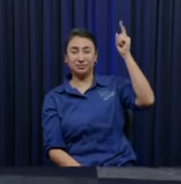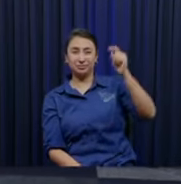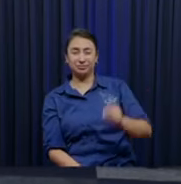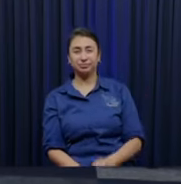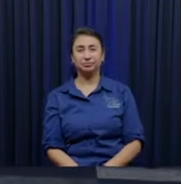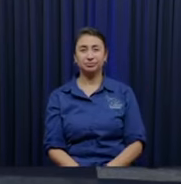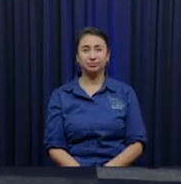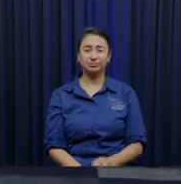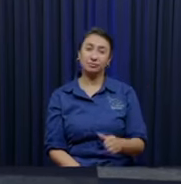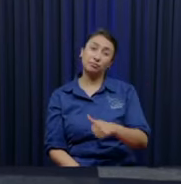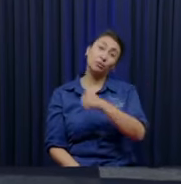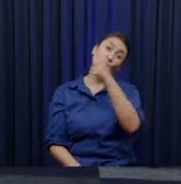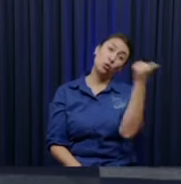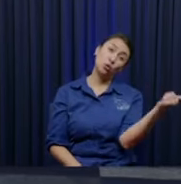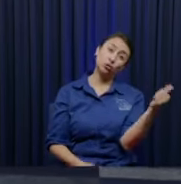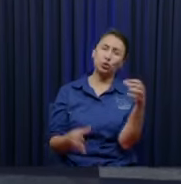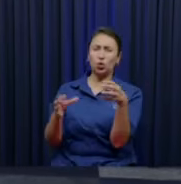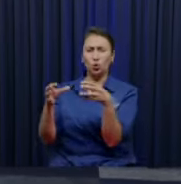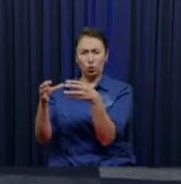Jesús.